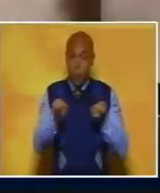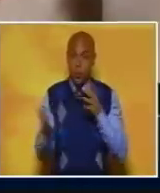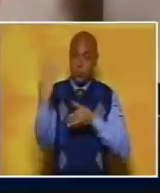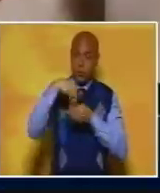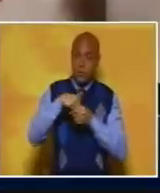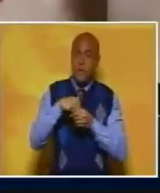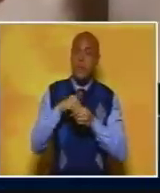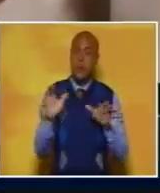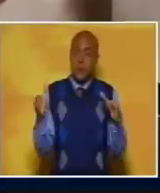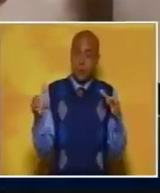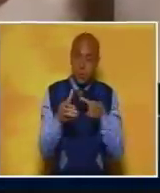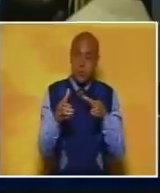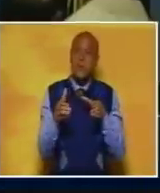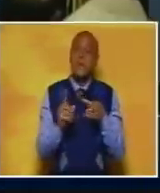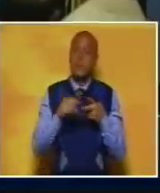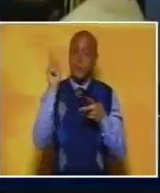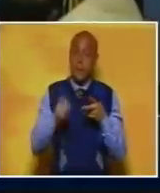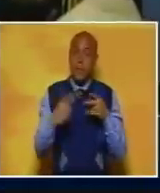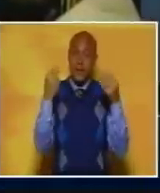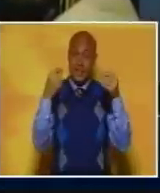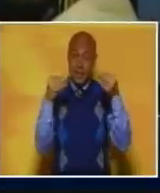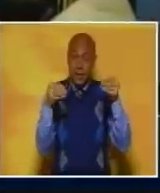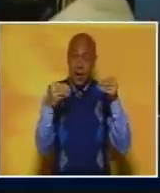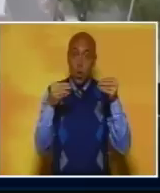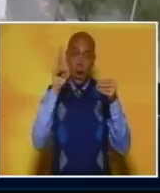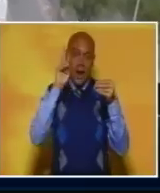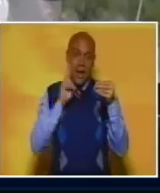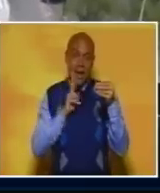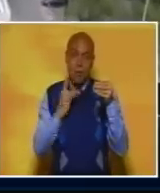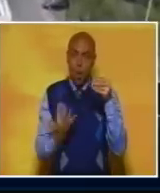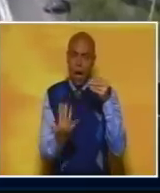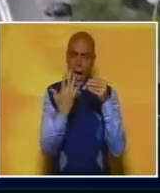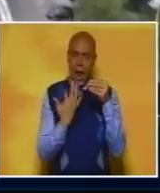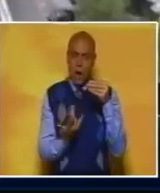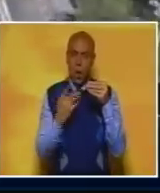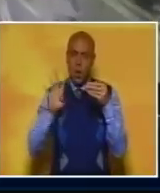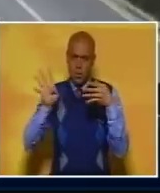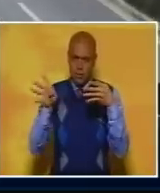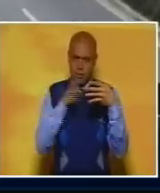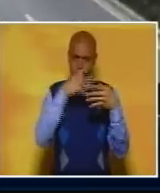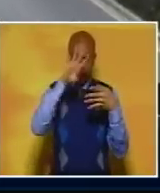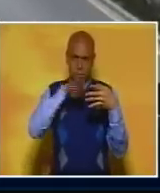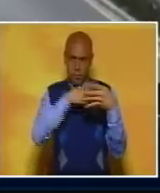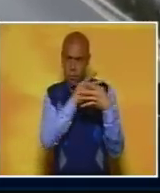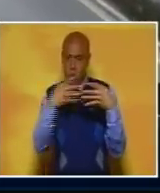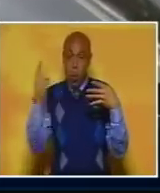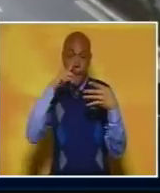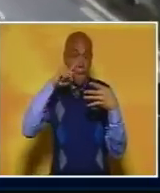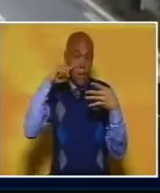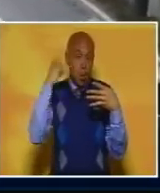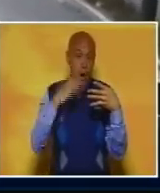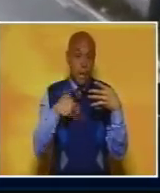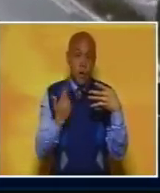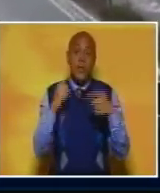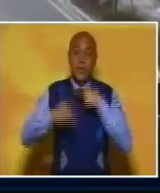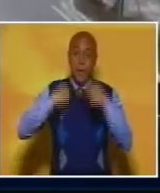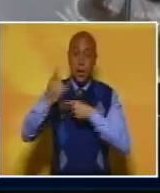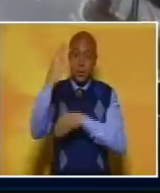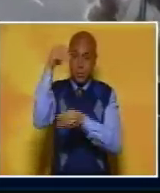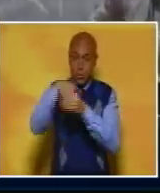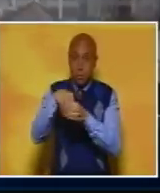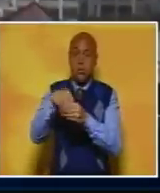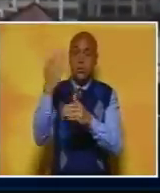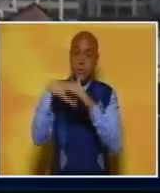coronavirus. Según las autoridades, los billetes serán desinfectados con calor y rayos ultravioleta para ser puestos en